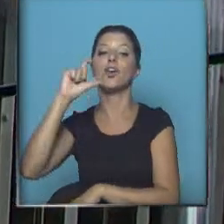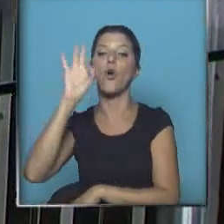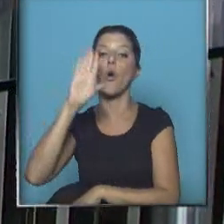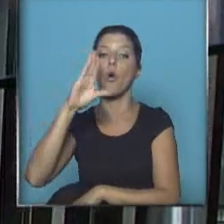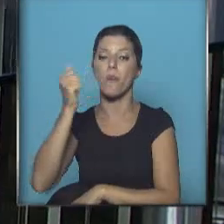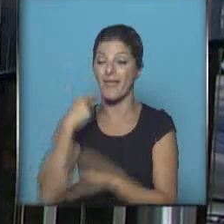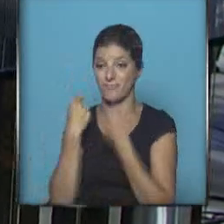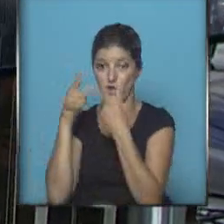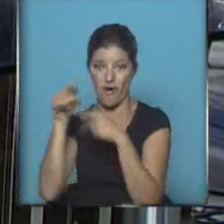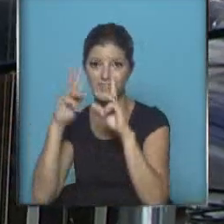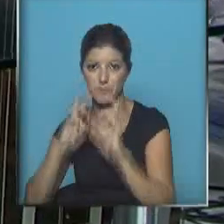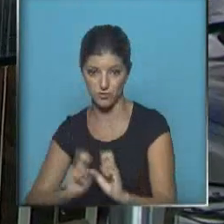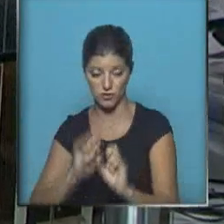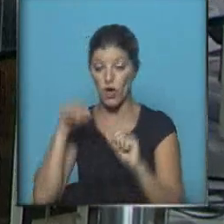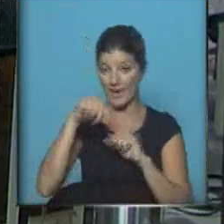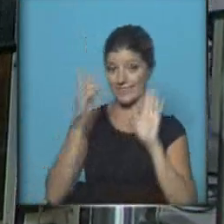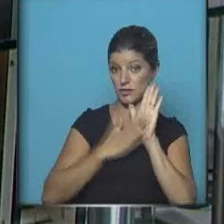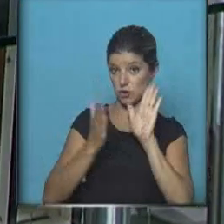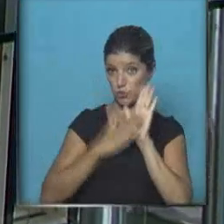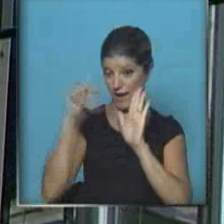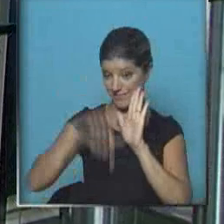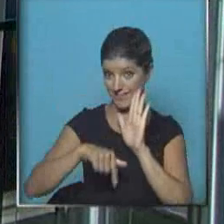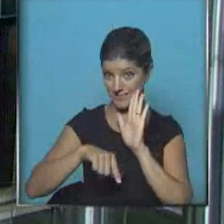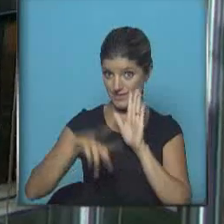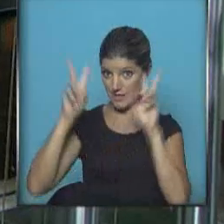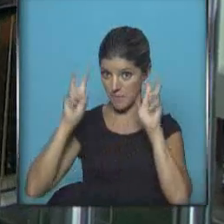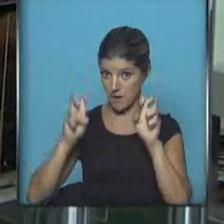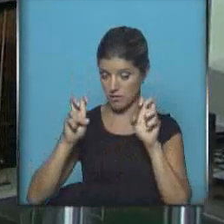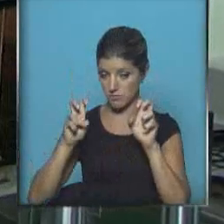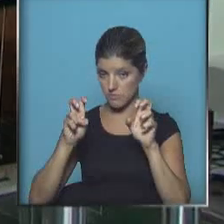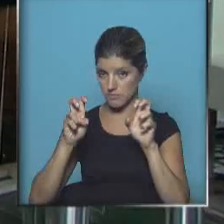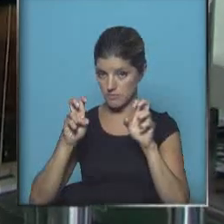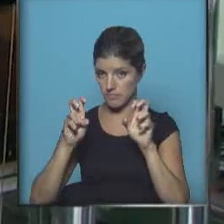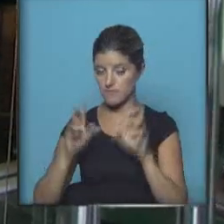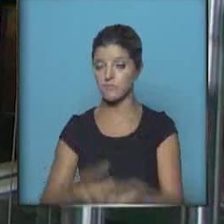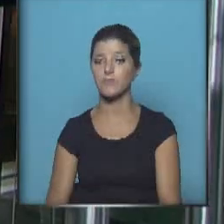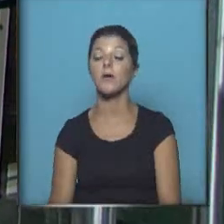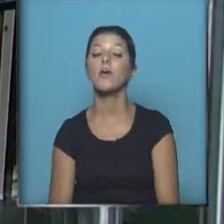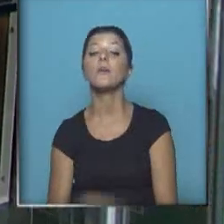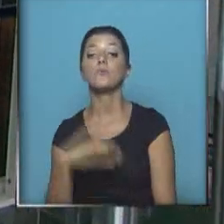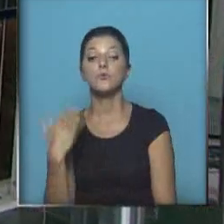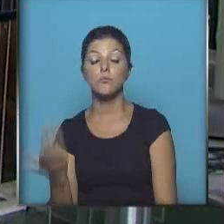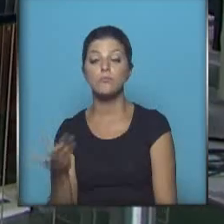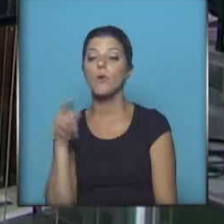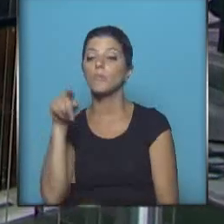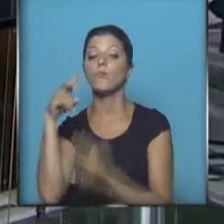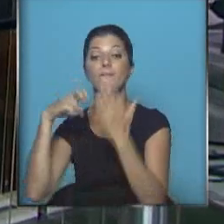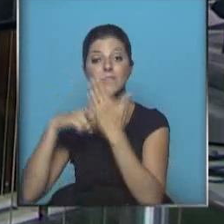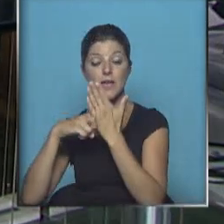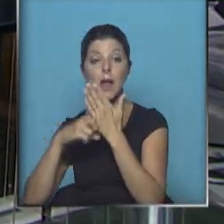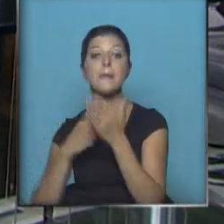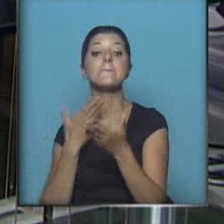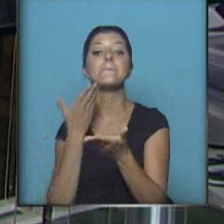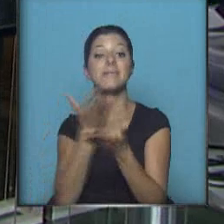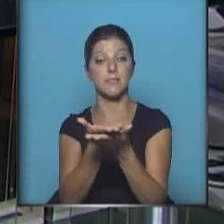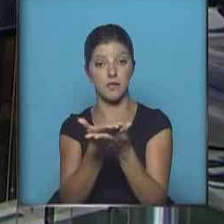titular de la causa. Uh-huh. Y cuando Nisman pidió la captura